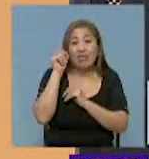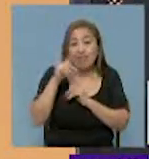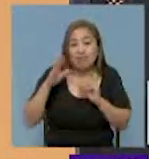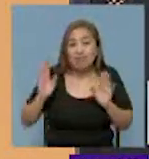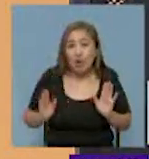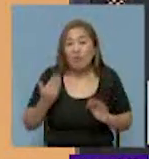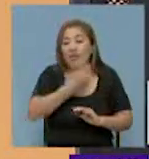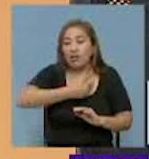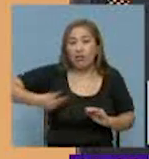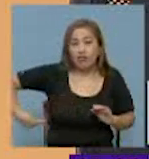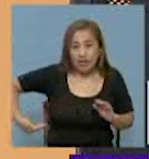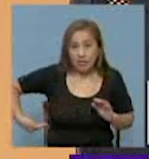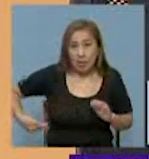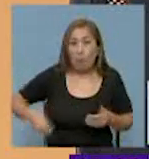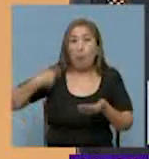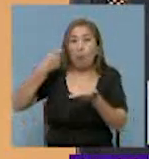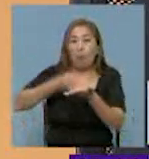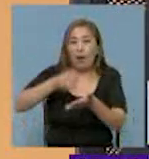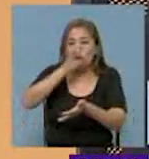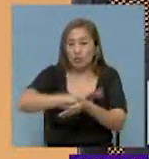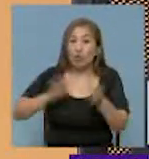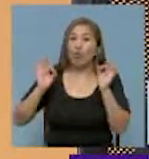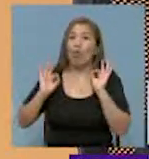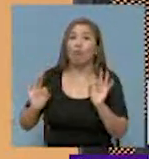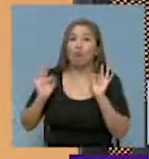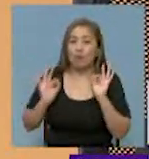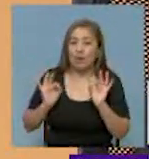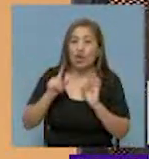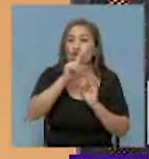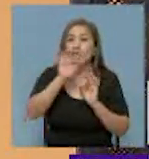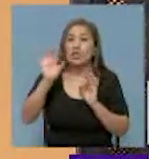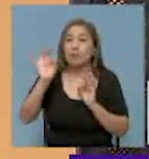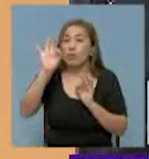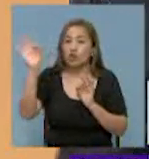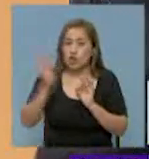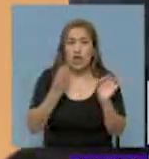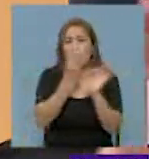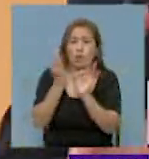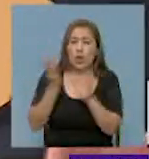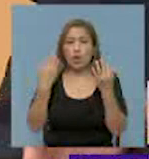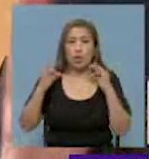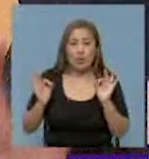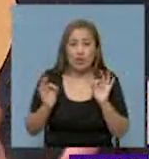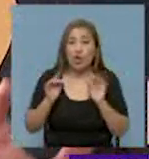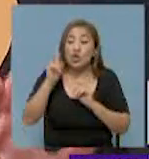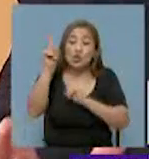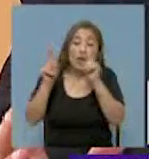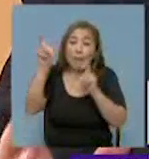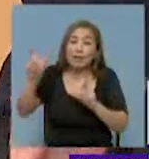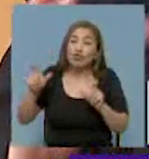del gobierno y no hacemos carlos ciento por ciento del edificio de todos si alguien en particular